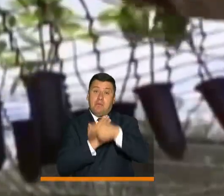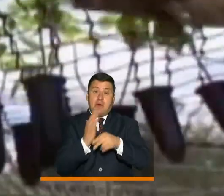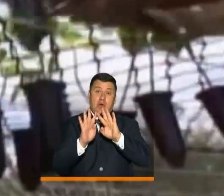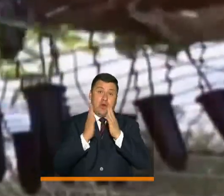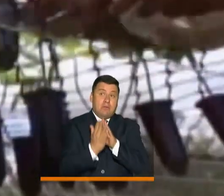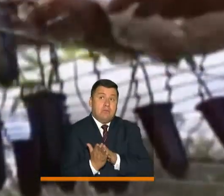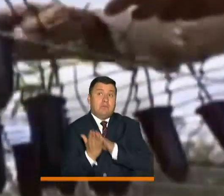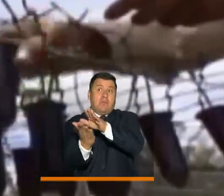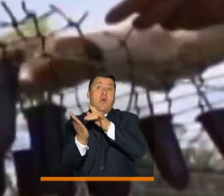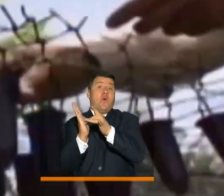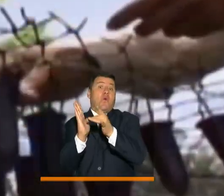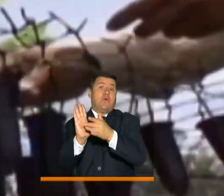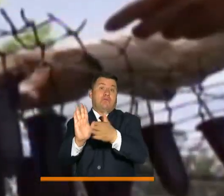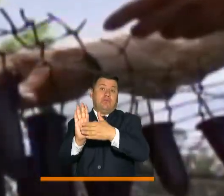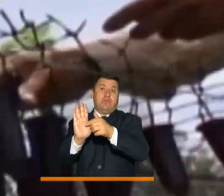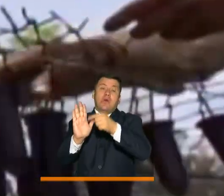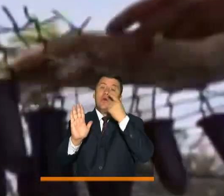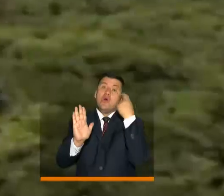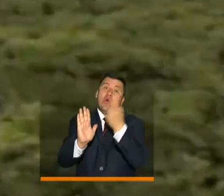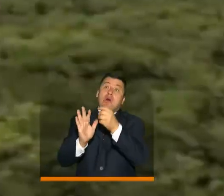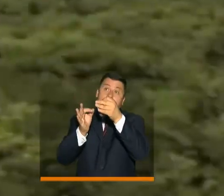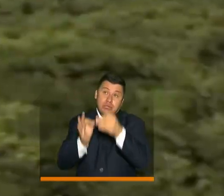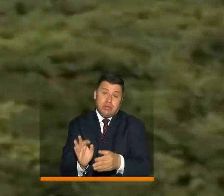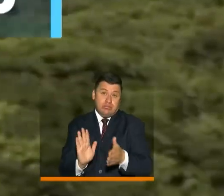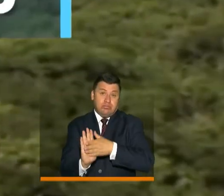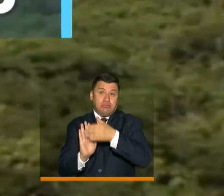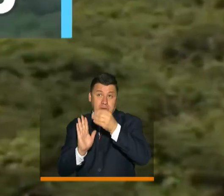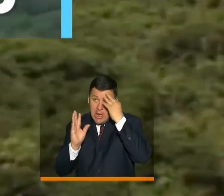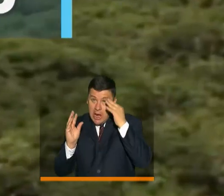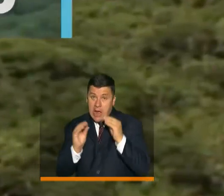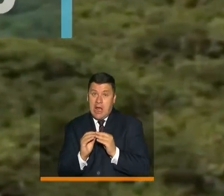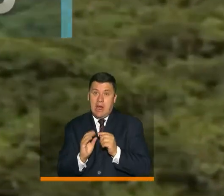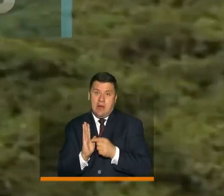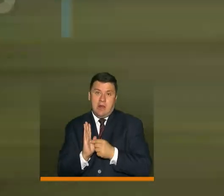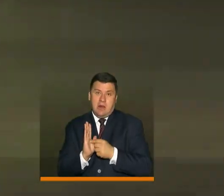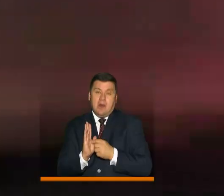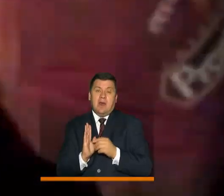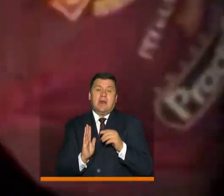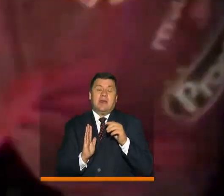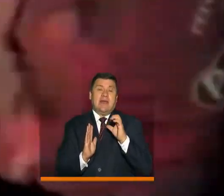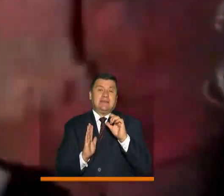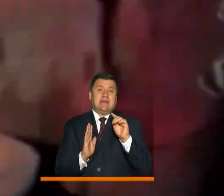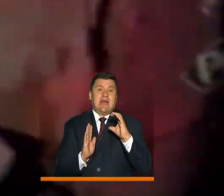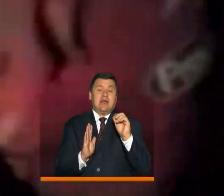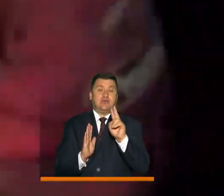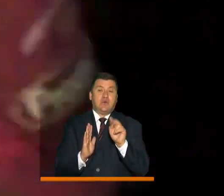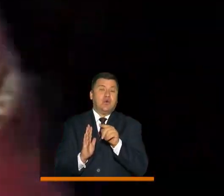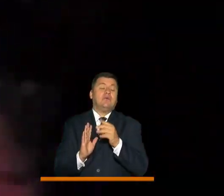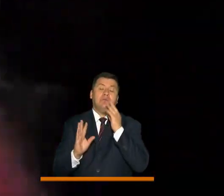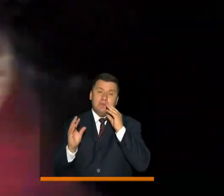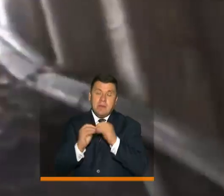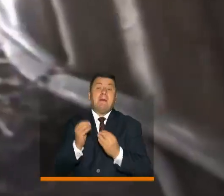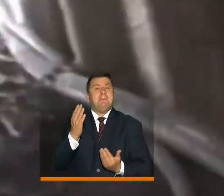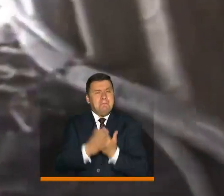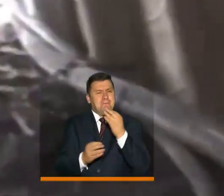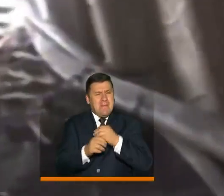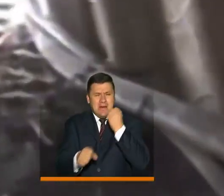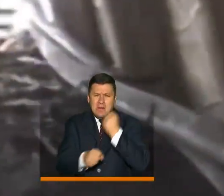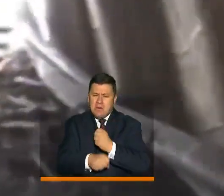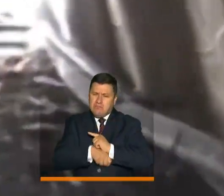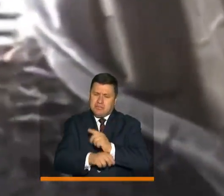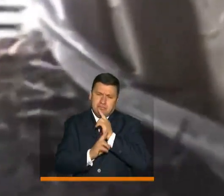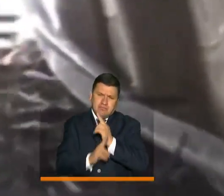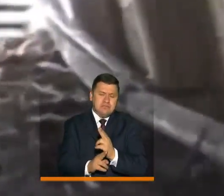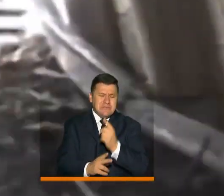Congreso el proyecto de ley que busca la ratificación del acuerdo de Escazú. también se trabaja en una legislación moderna y